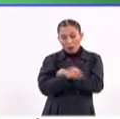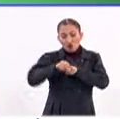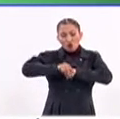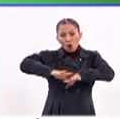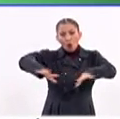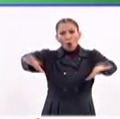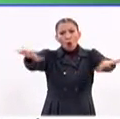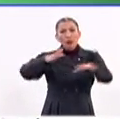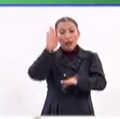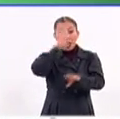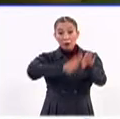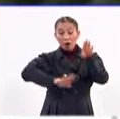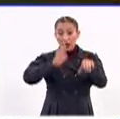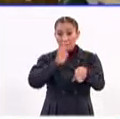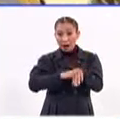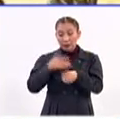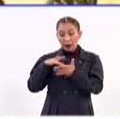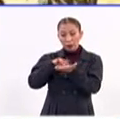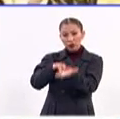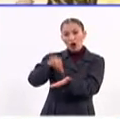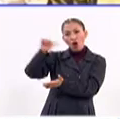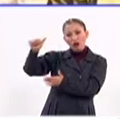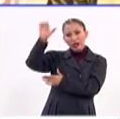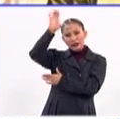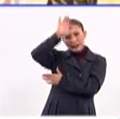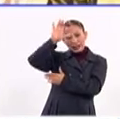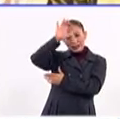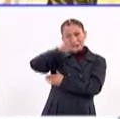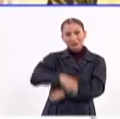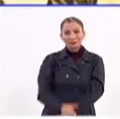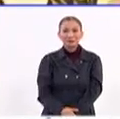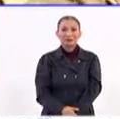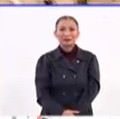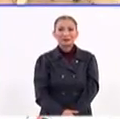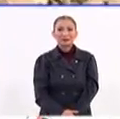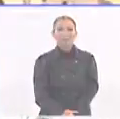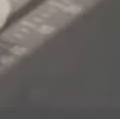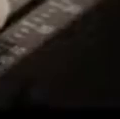expandido más allá de la biología y han apoyado a otras disciplinas científicas.